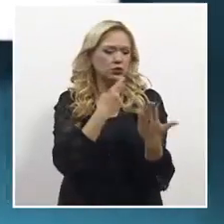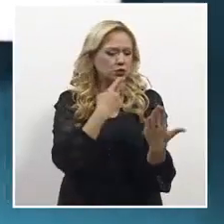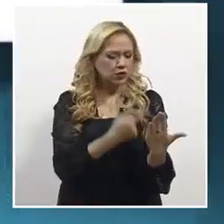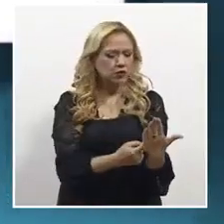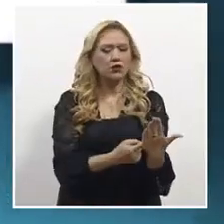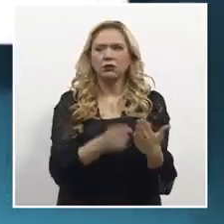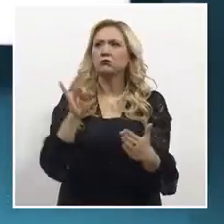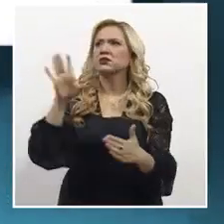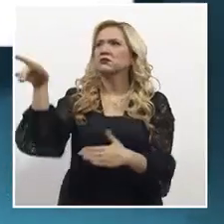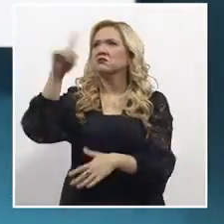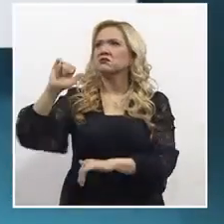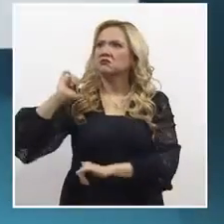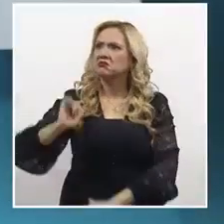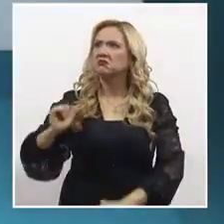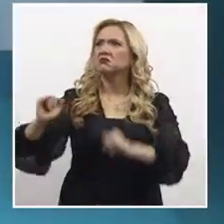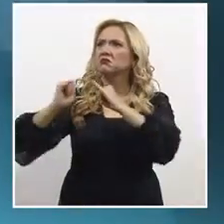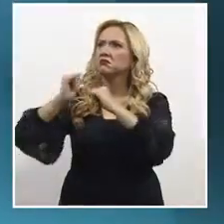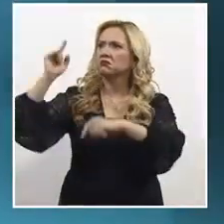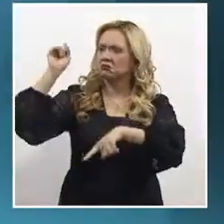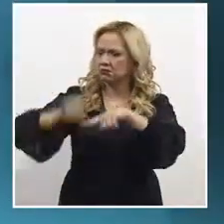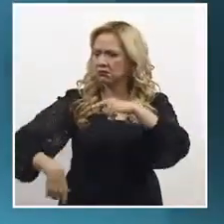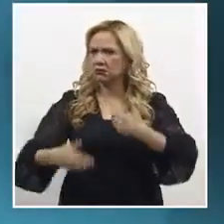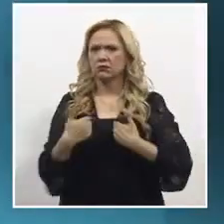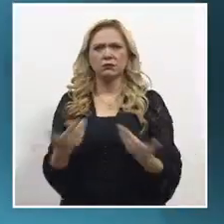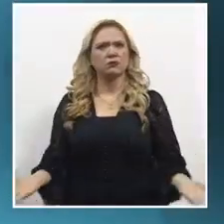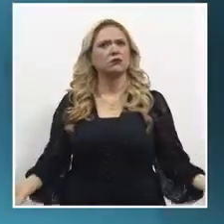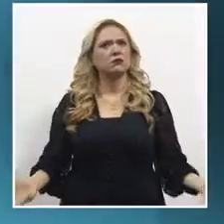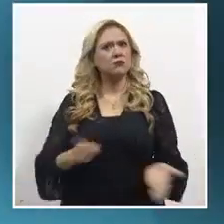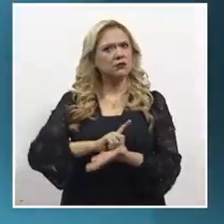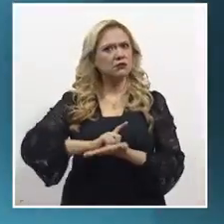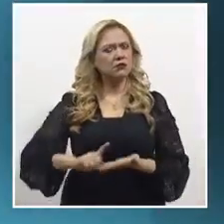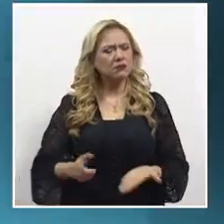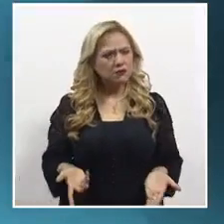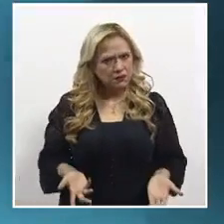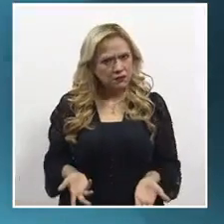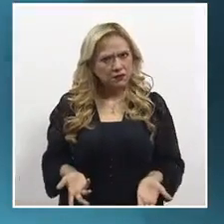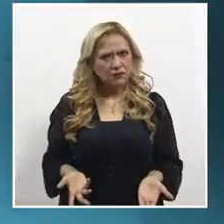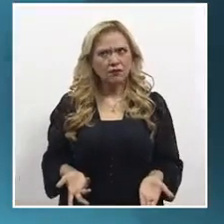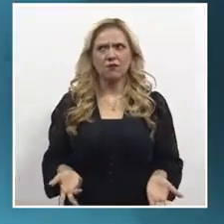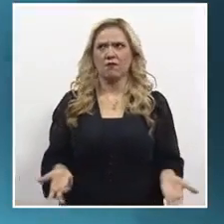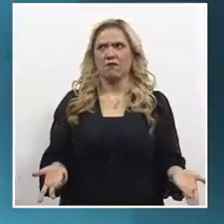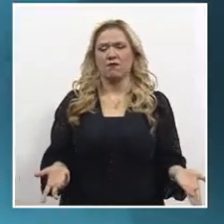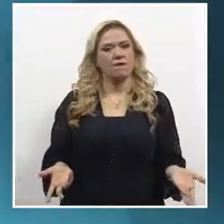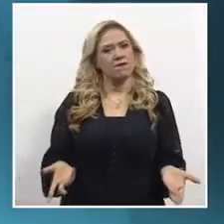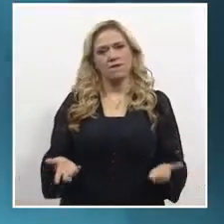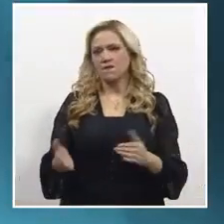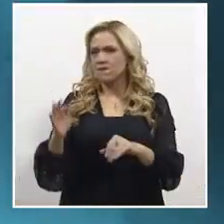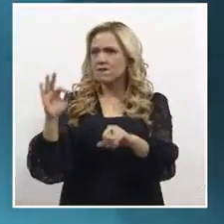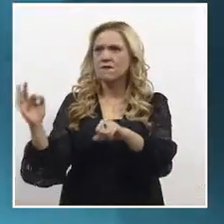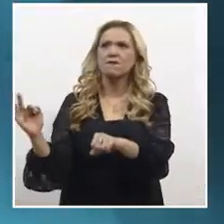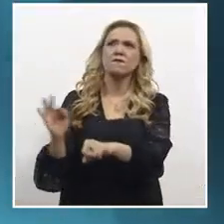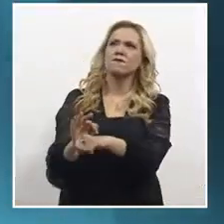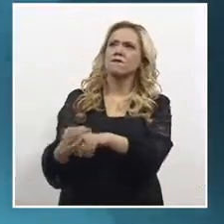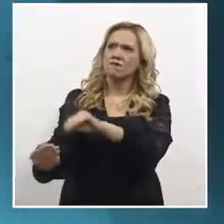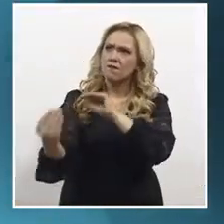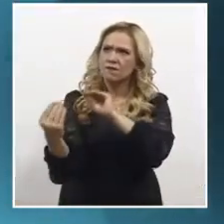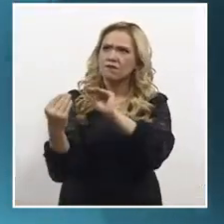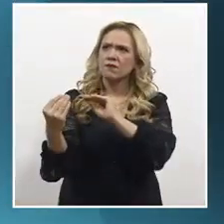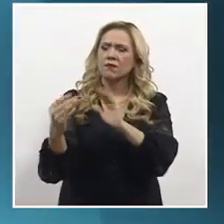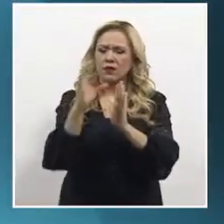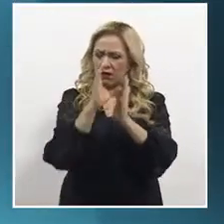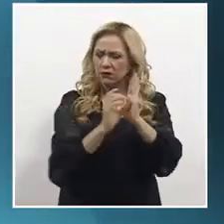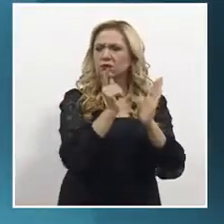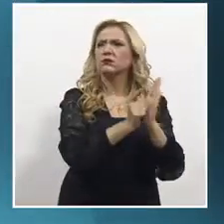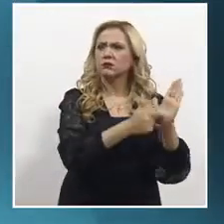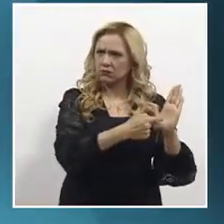autoridad que busca proteger los derechos de las personas cuando se encuentran en riesgo. Con el amparo directo se puede reclamar la constitucionalidad de